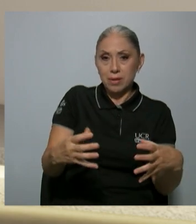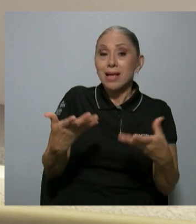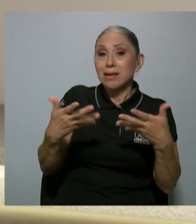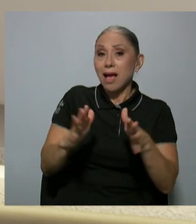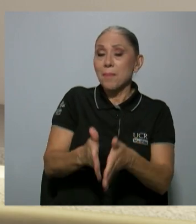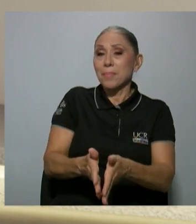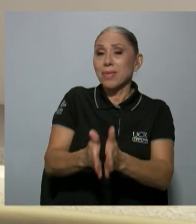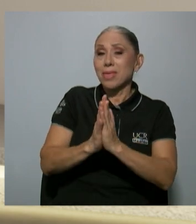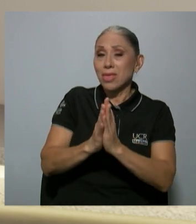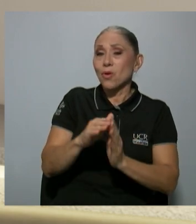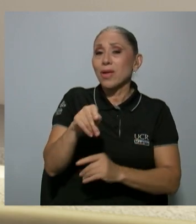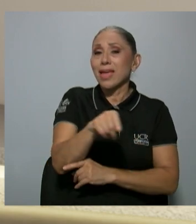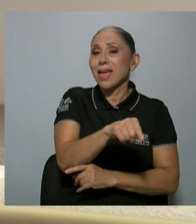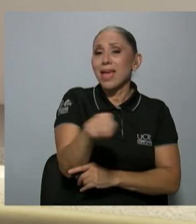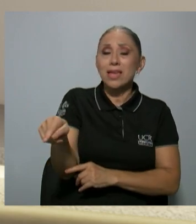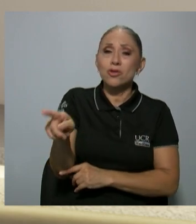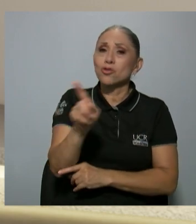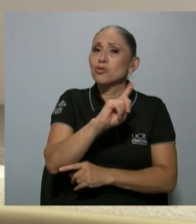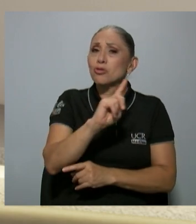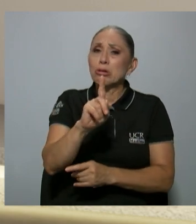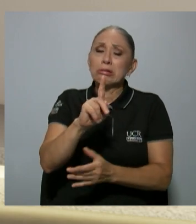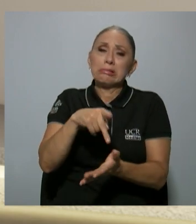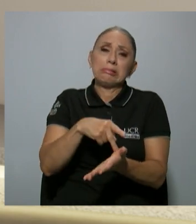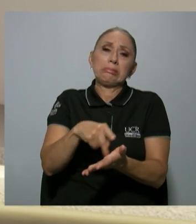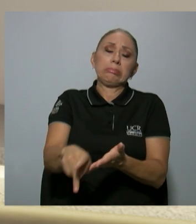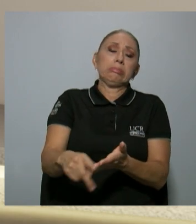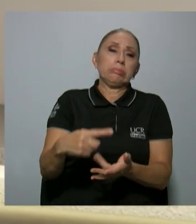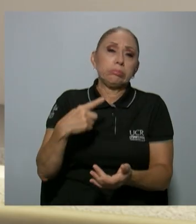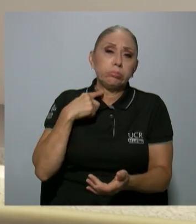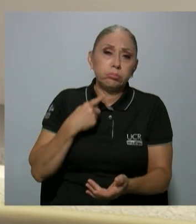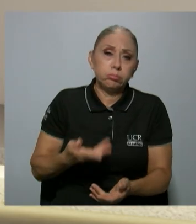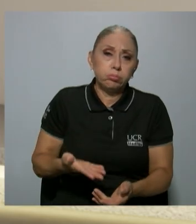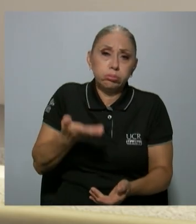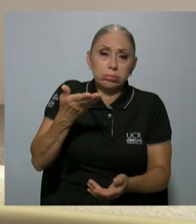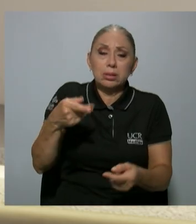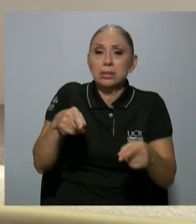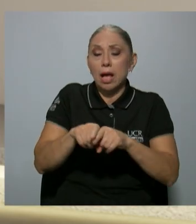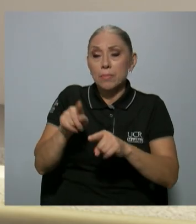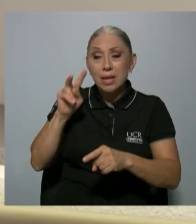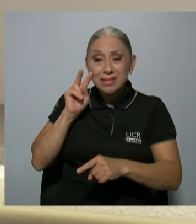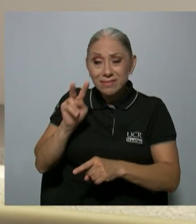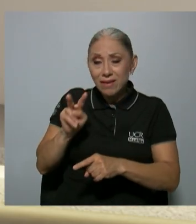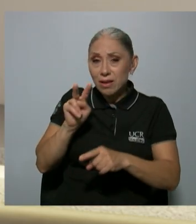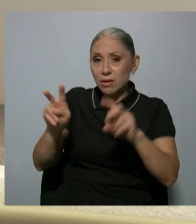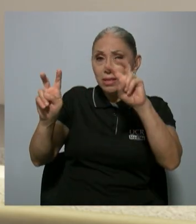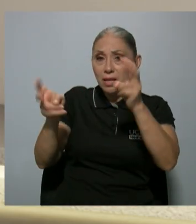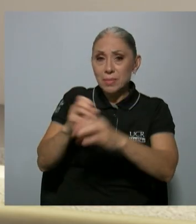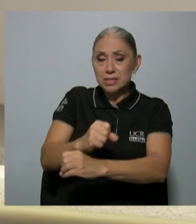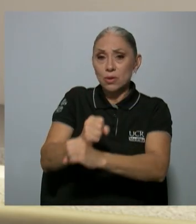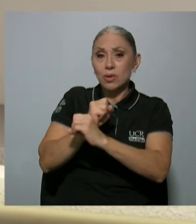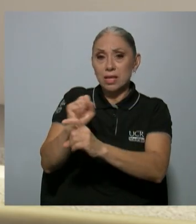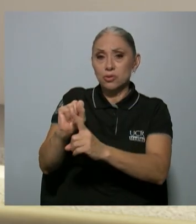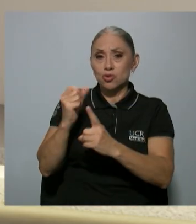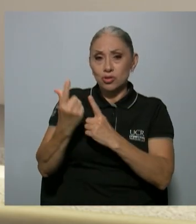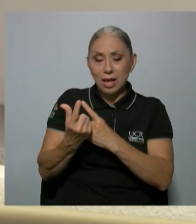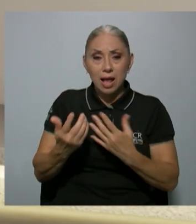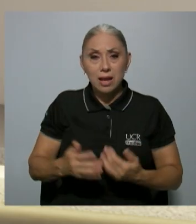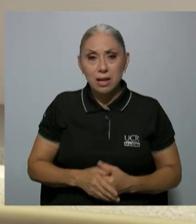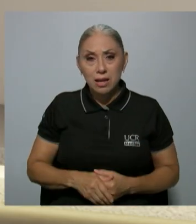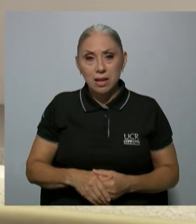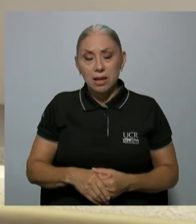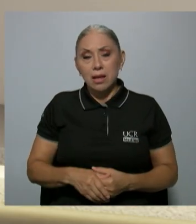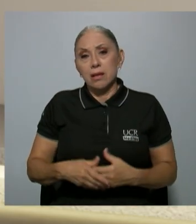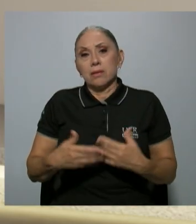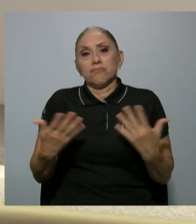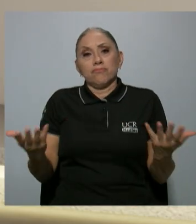no los carguen tanto, que se valore el tema de la seguridad social, en fin, se ha valorado